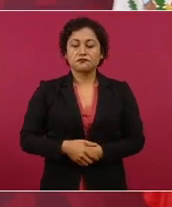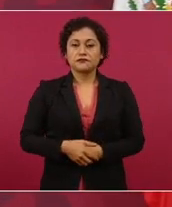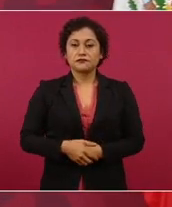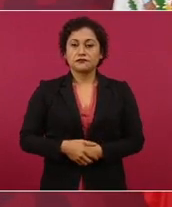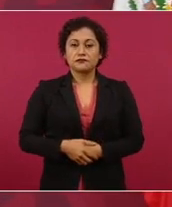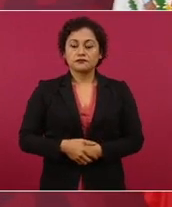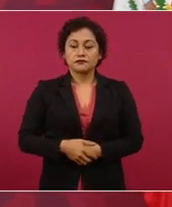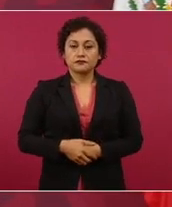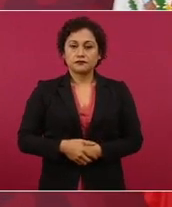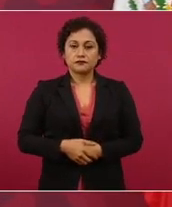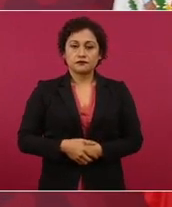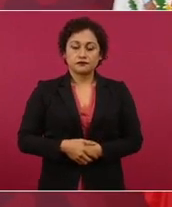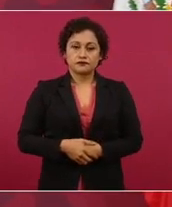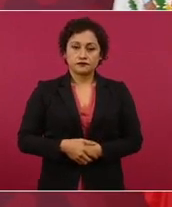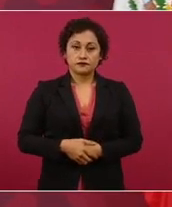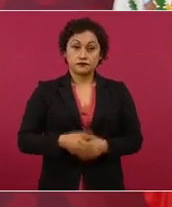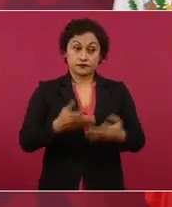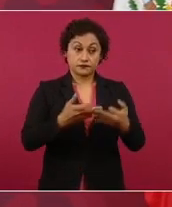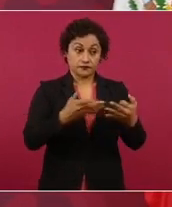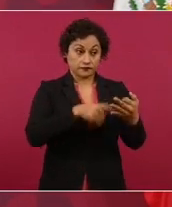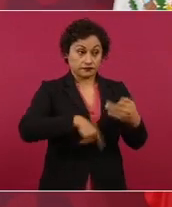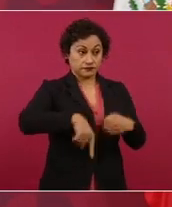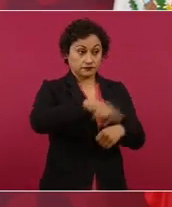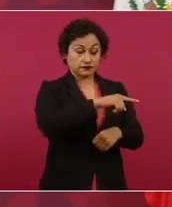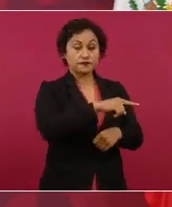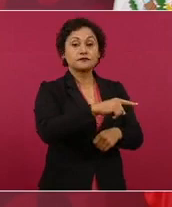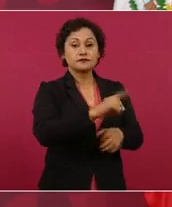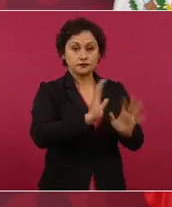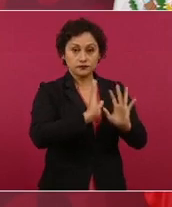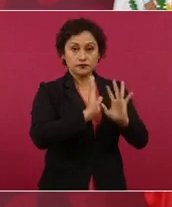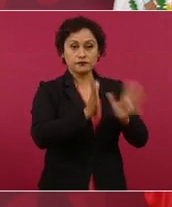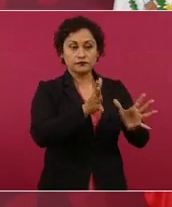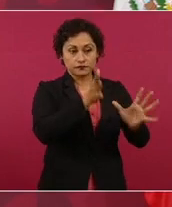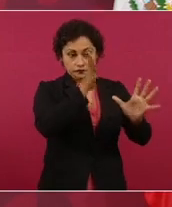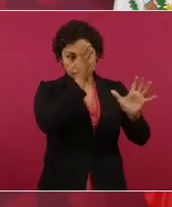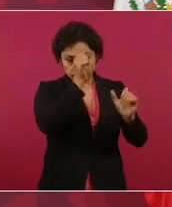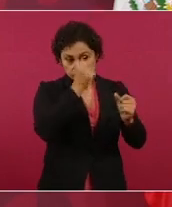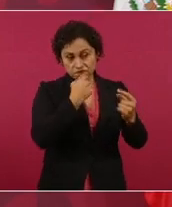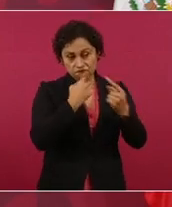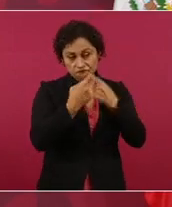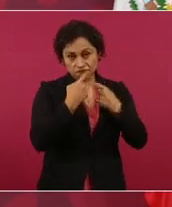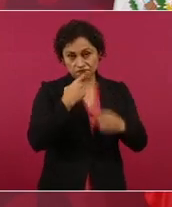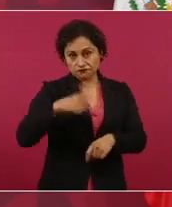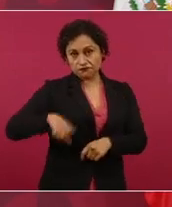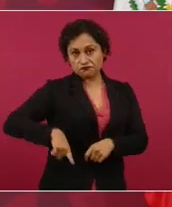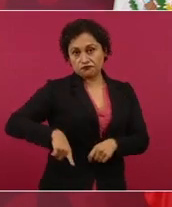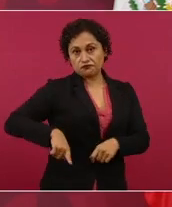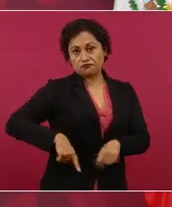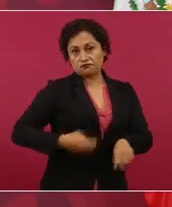que van a incorporarse, es un acuerdo que tenemos con el gobierno del estado,